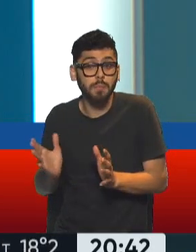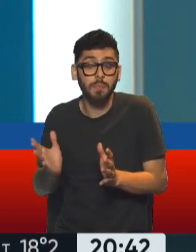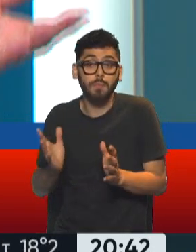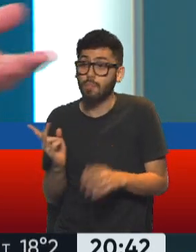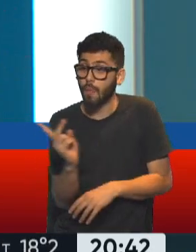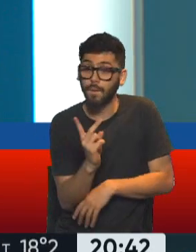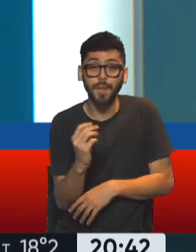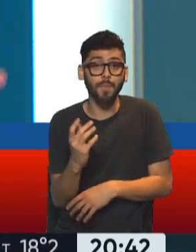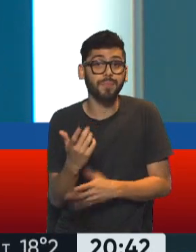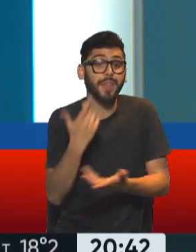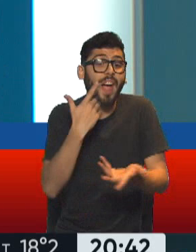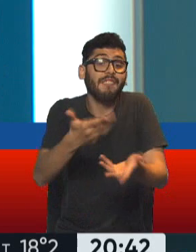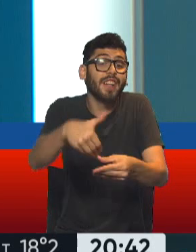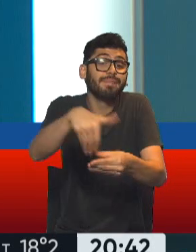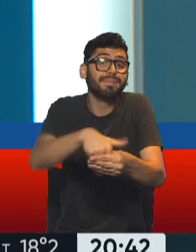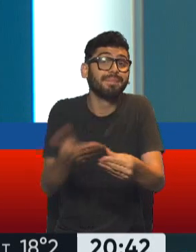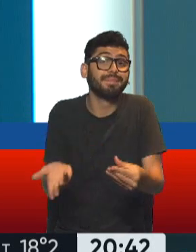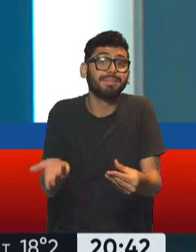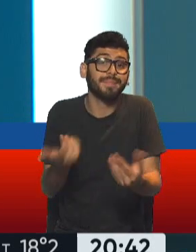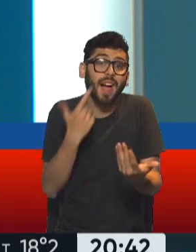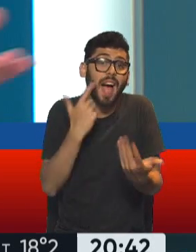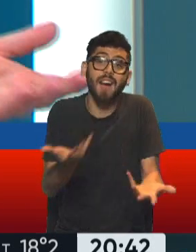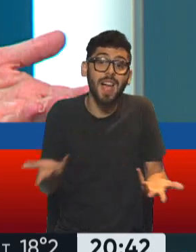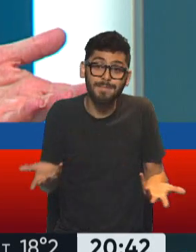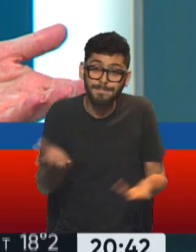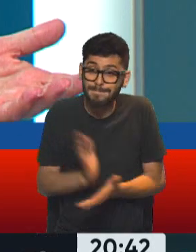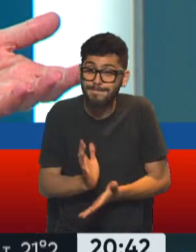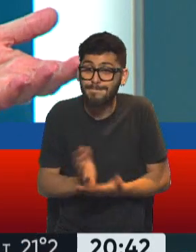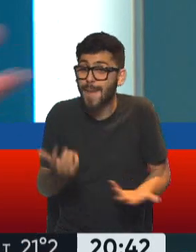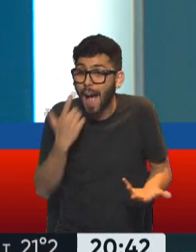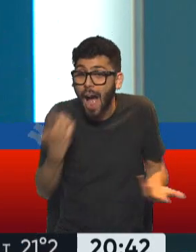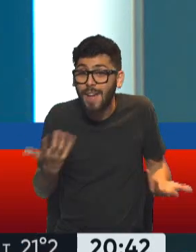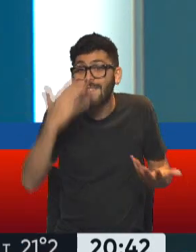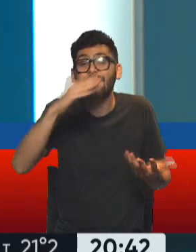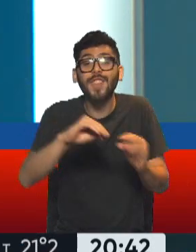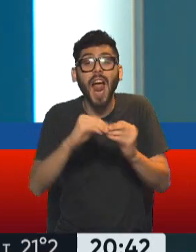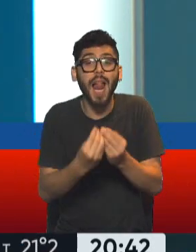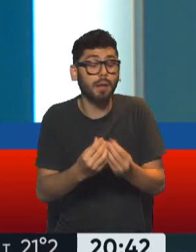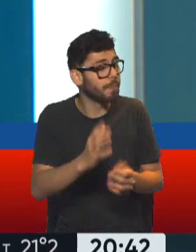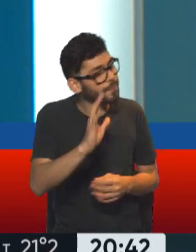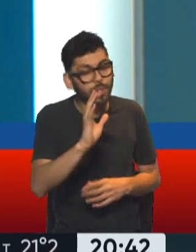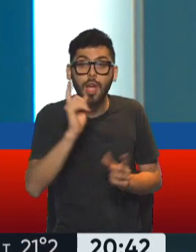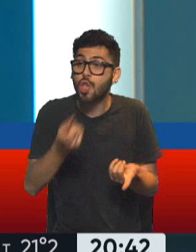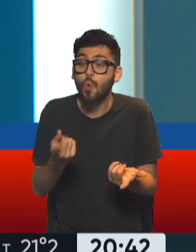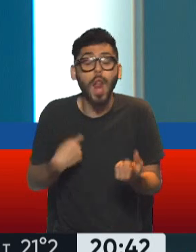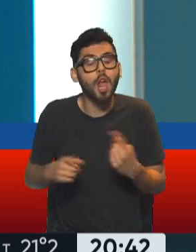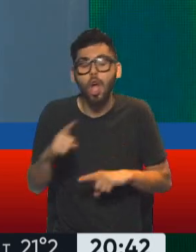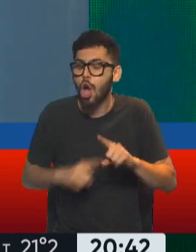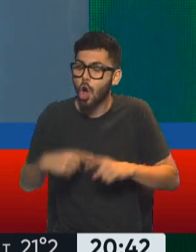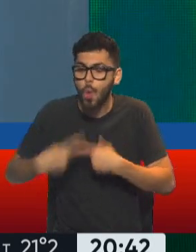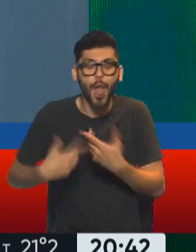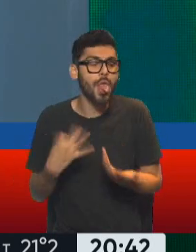ahí se van a ver los pingos digamos el resultado final que hay que nombrar a